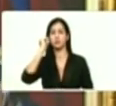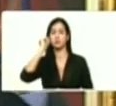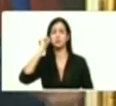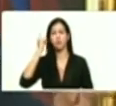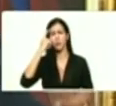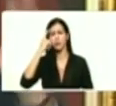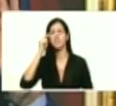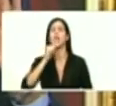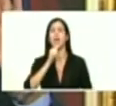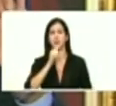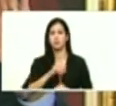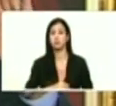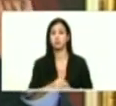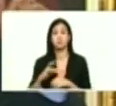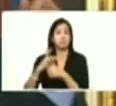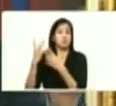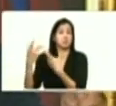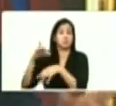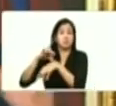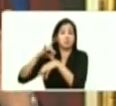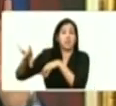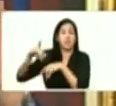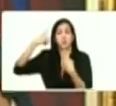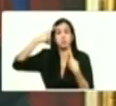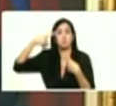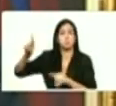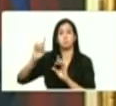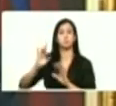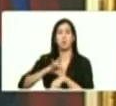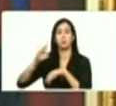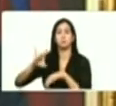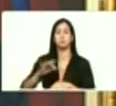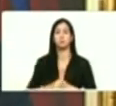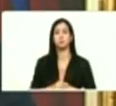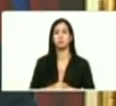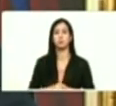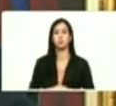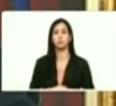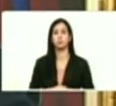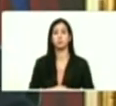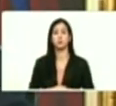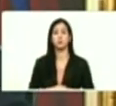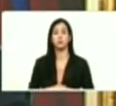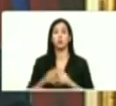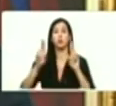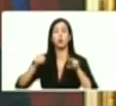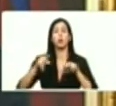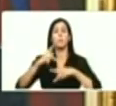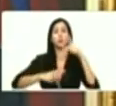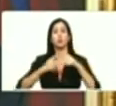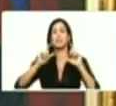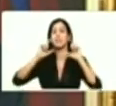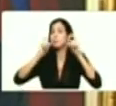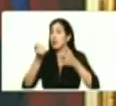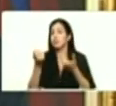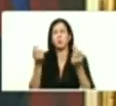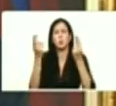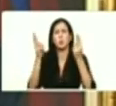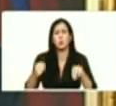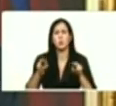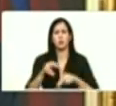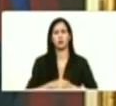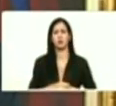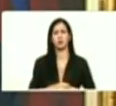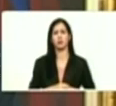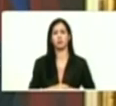que se seque que se seque el que no se debe secar es nuestro pueblo ese que se seque que bastante